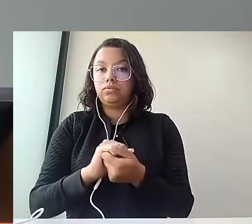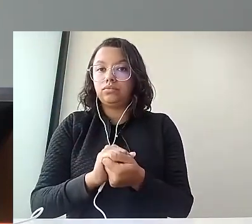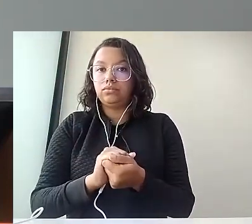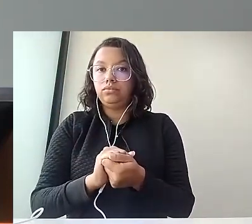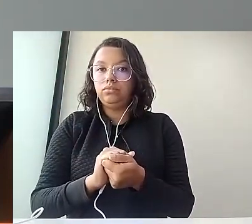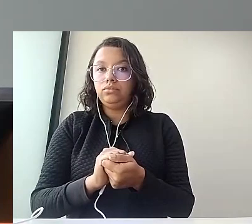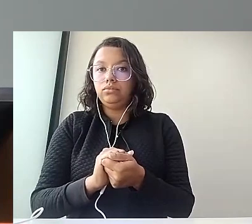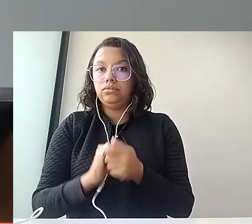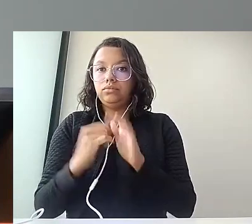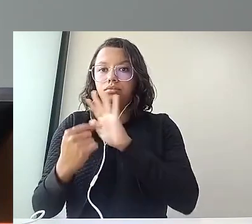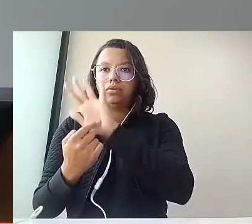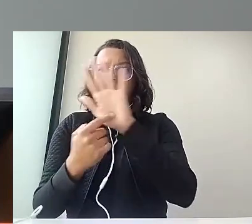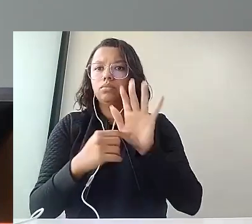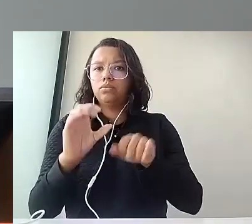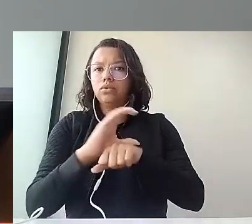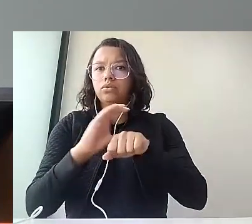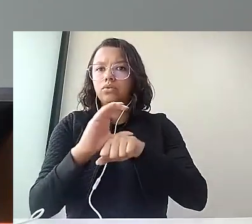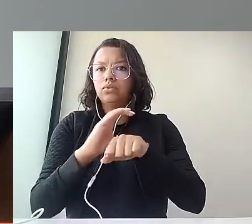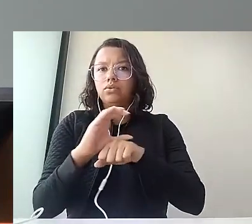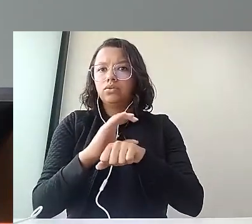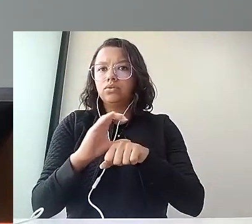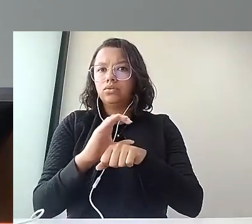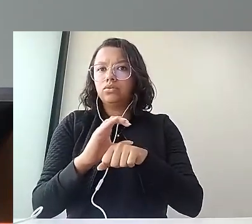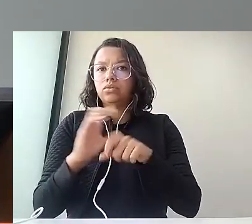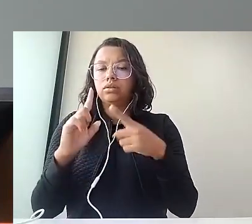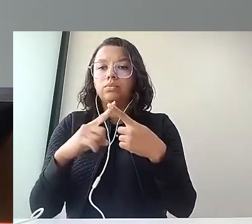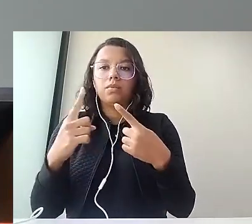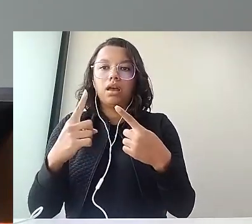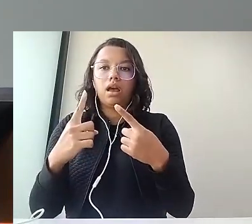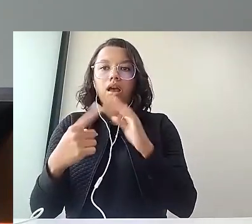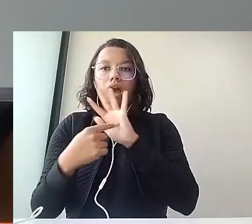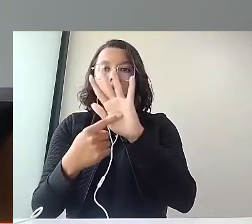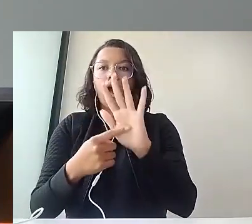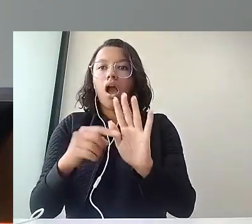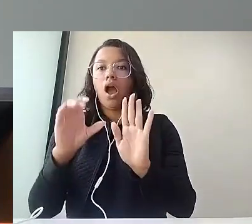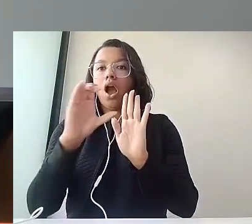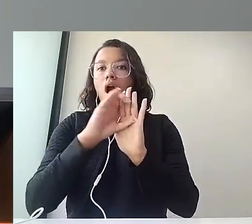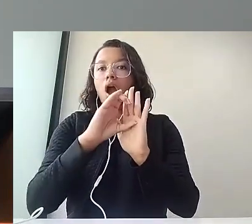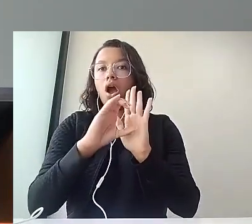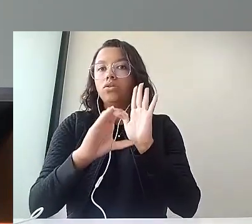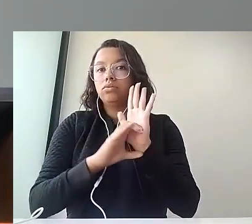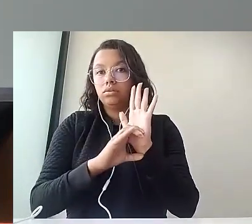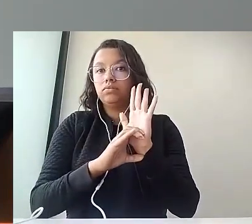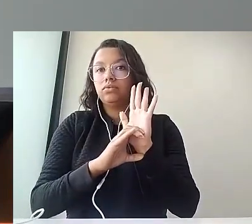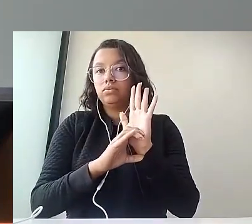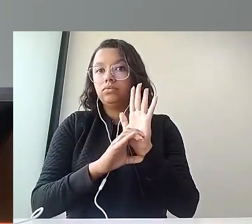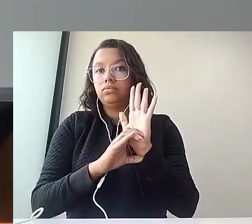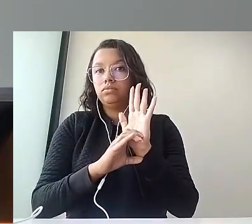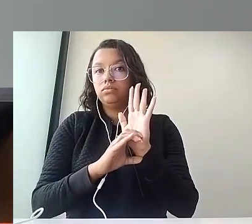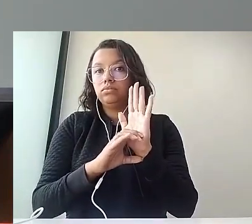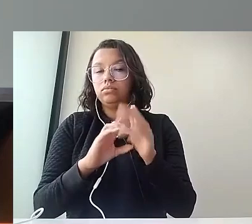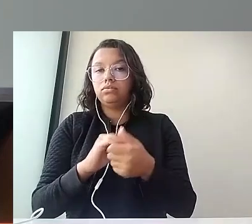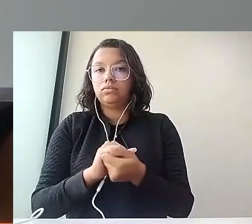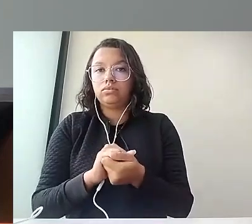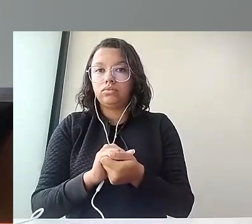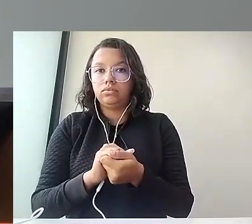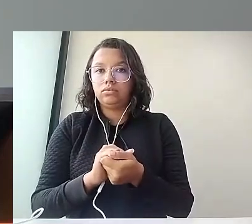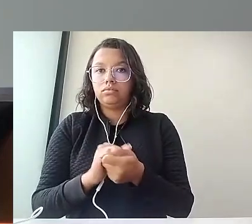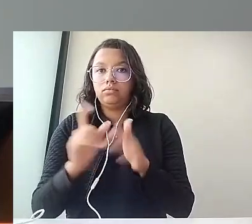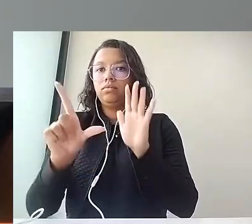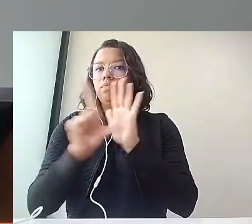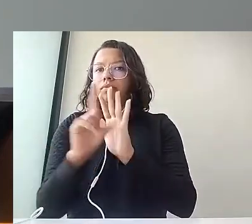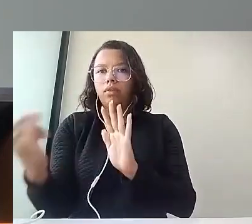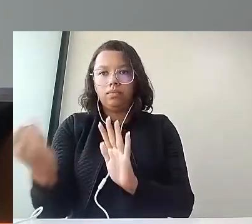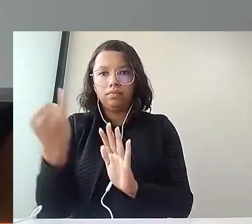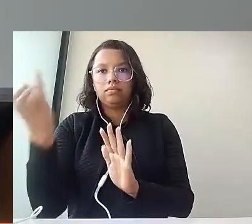en la Constitución, sino que aparece en el Código Civil. Y el Código Civil es simplemente una ley muy importante,